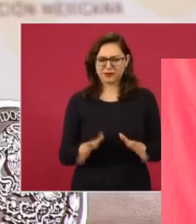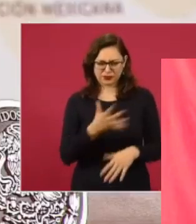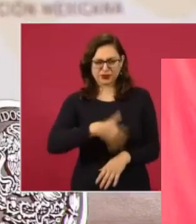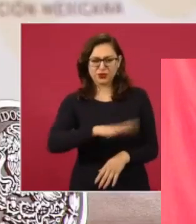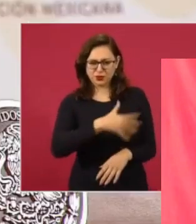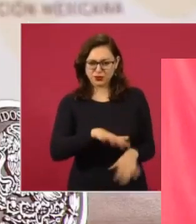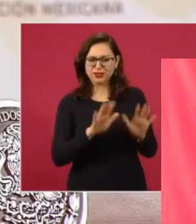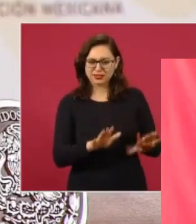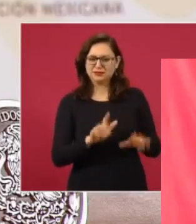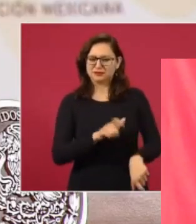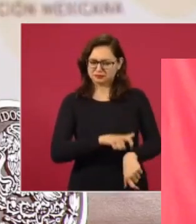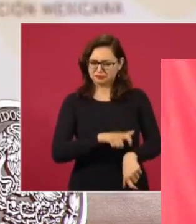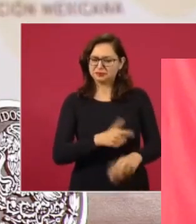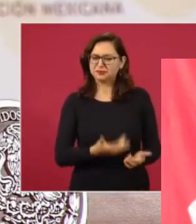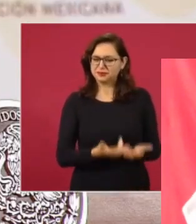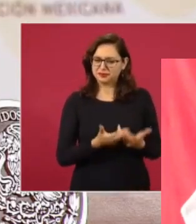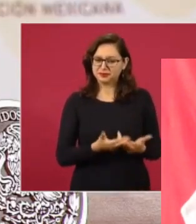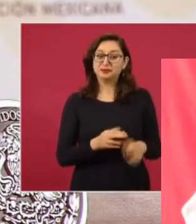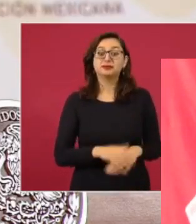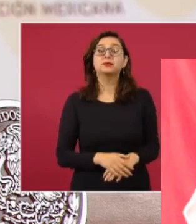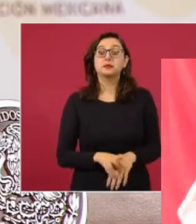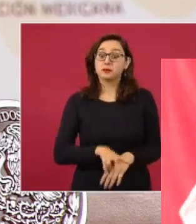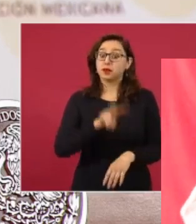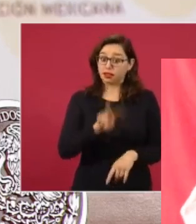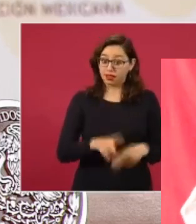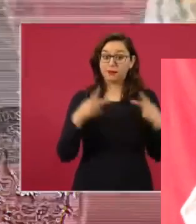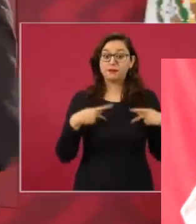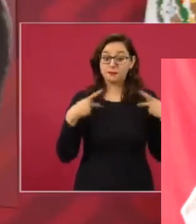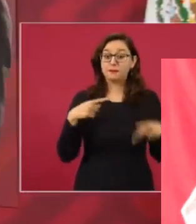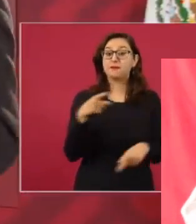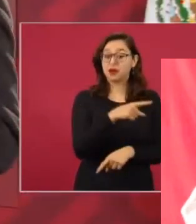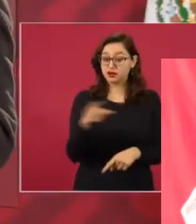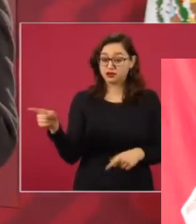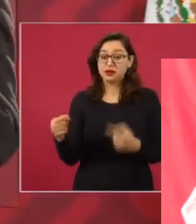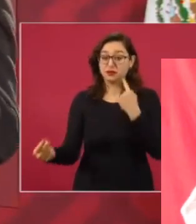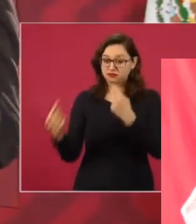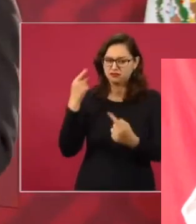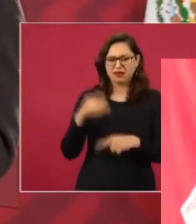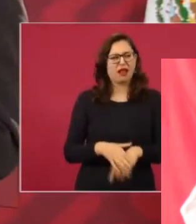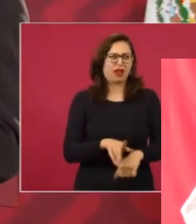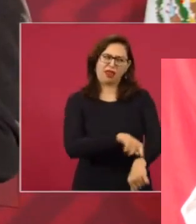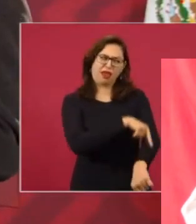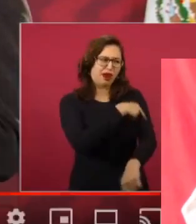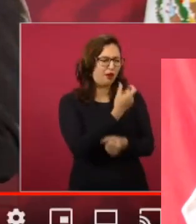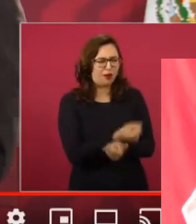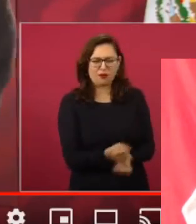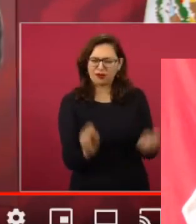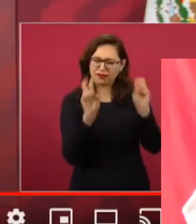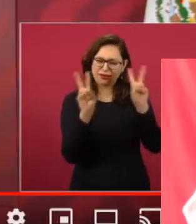Es que la gente De veras que reclama Dice Es que es muy largo Y a veces muy aburrido